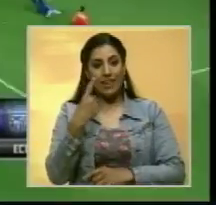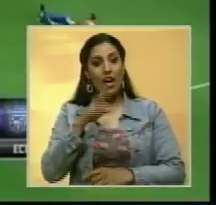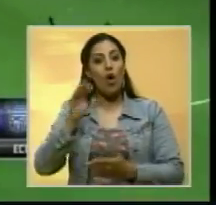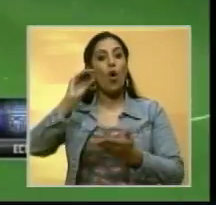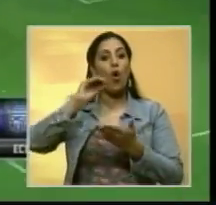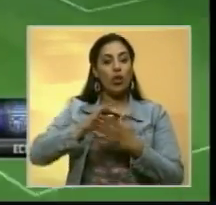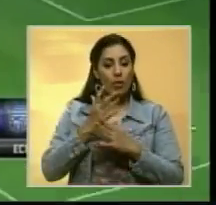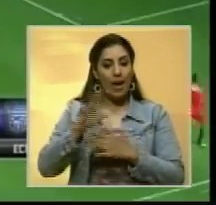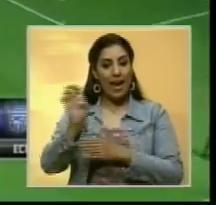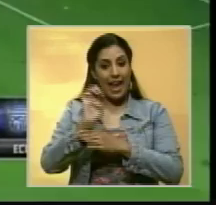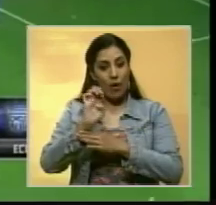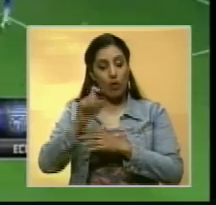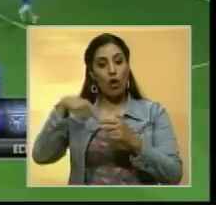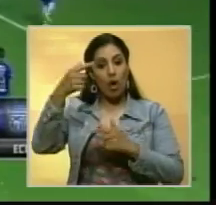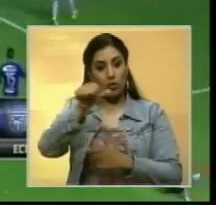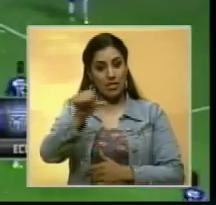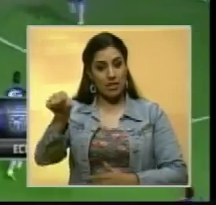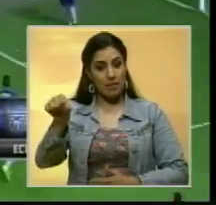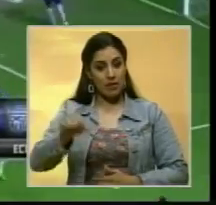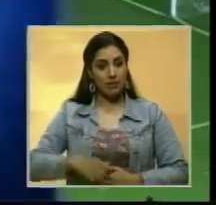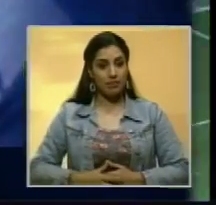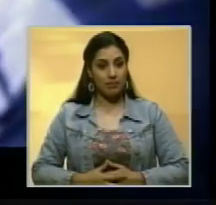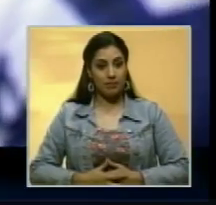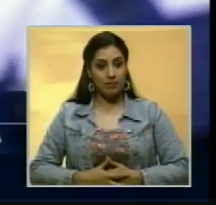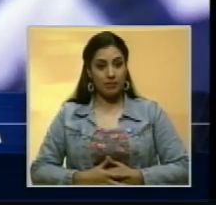será en Ecuador la próxima semana.